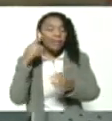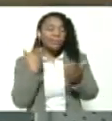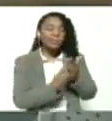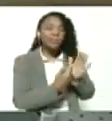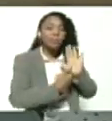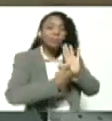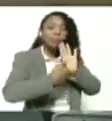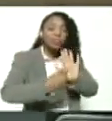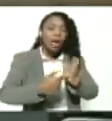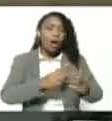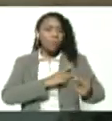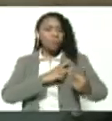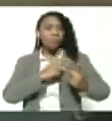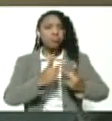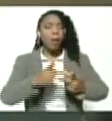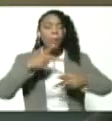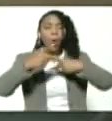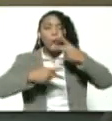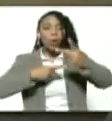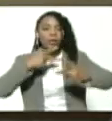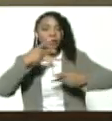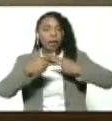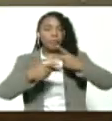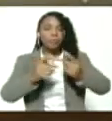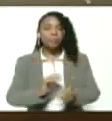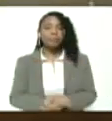voluntad política.